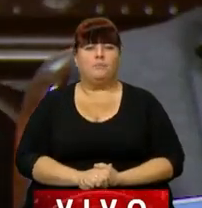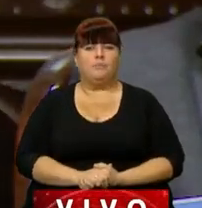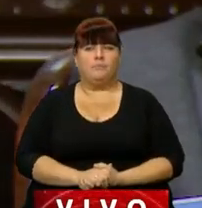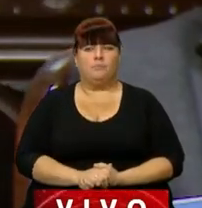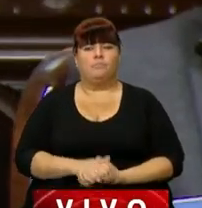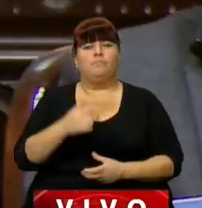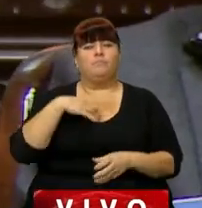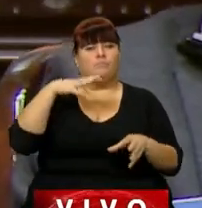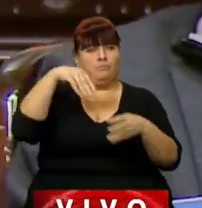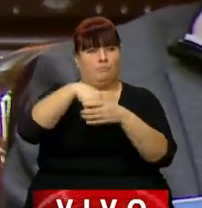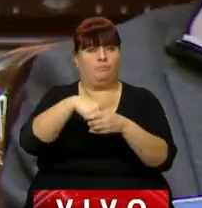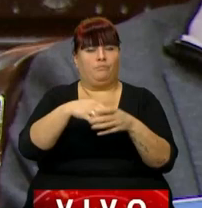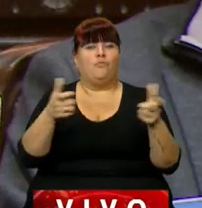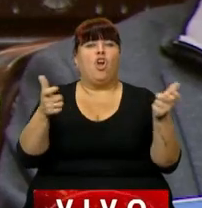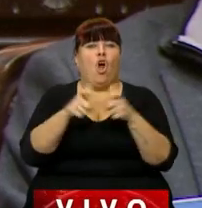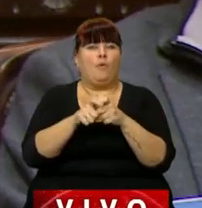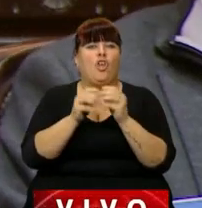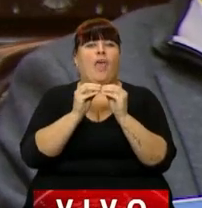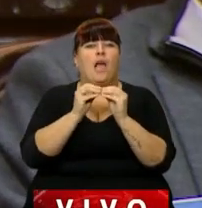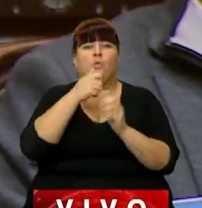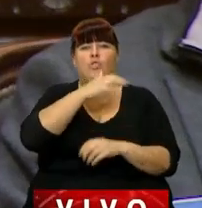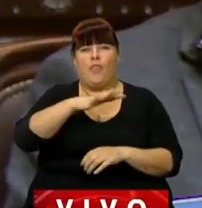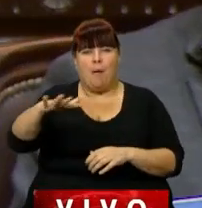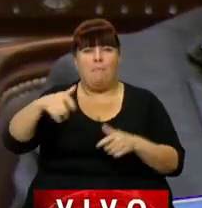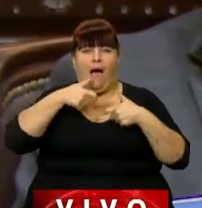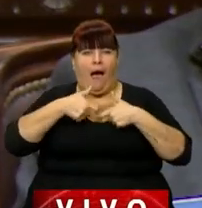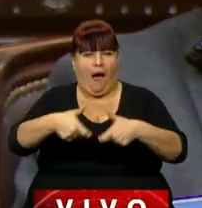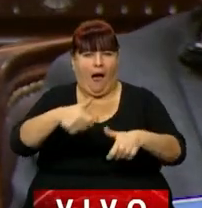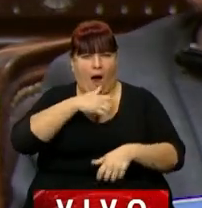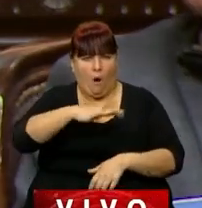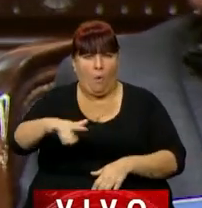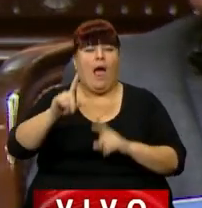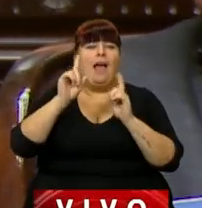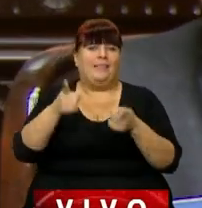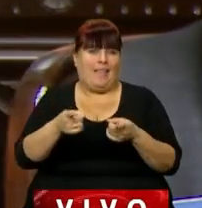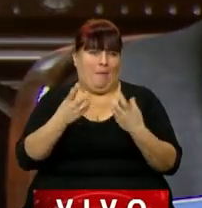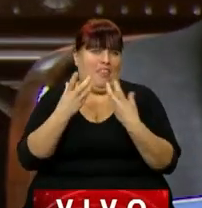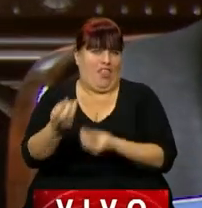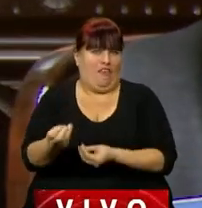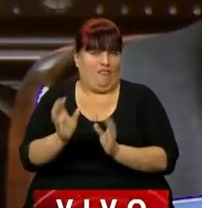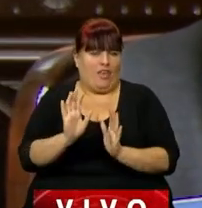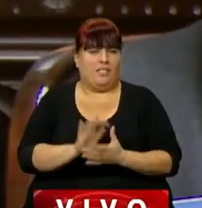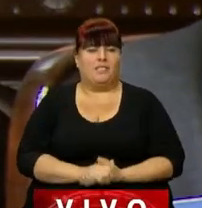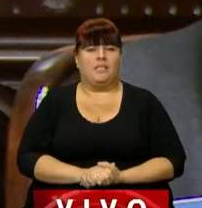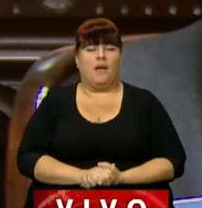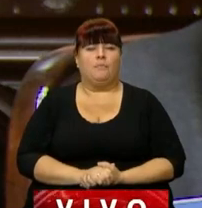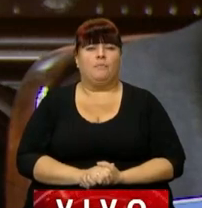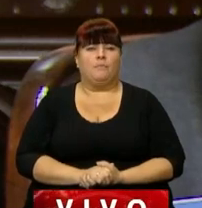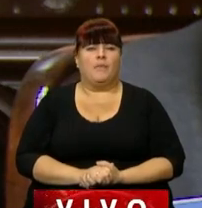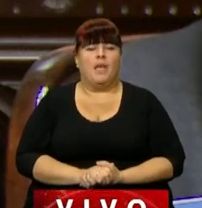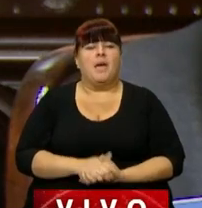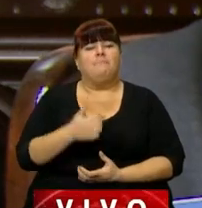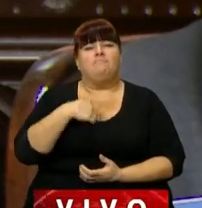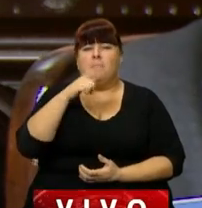que integro la Comisión de Asuntos Marítimos y Fluviales y también la Defensa, pero a